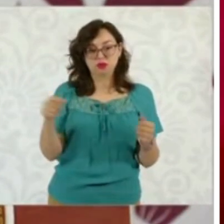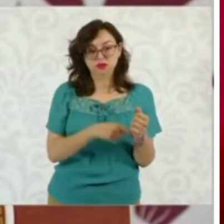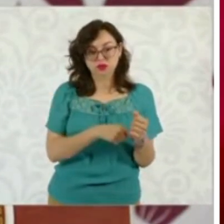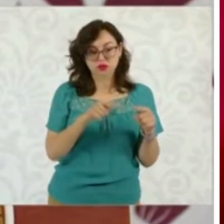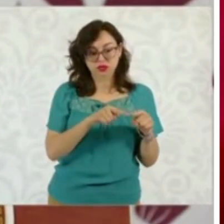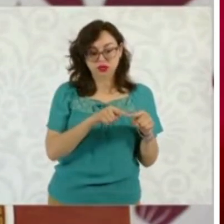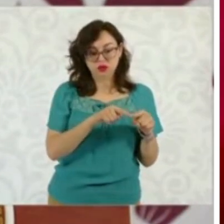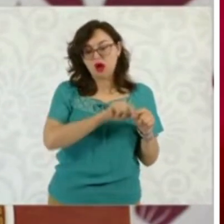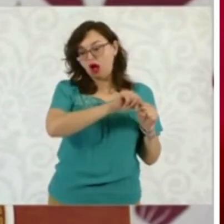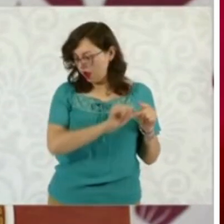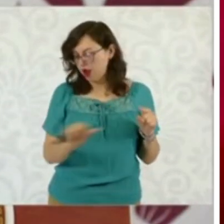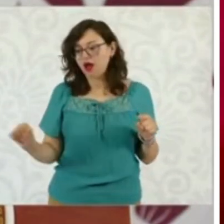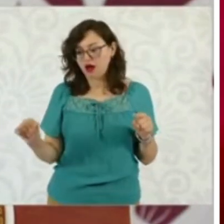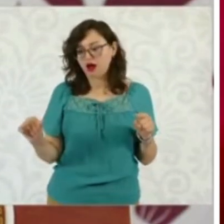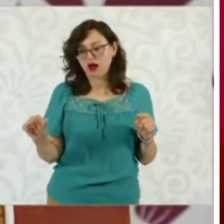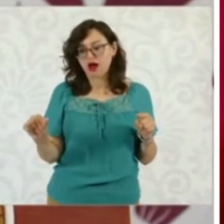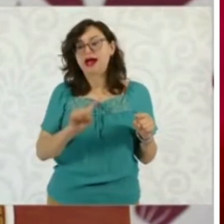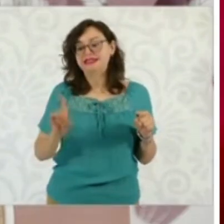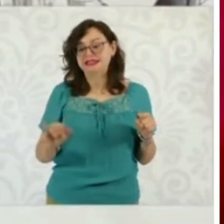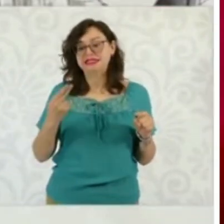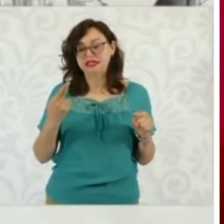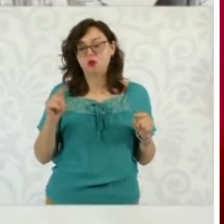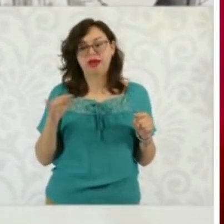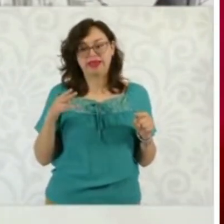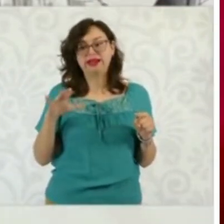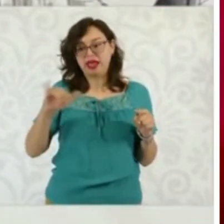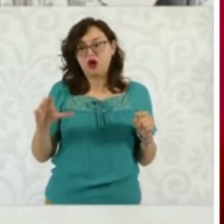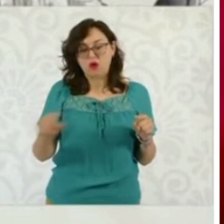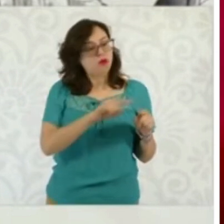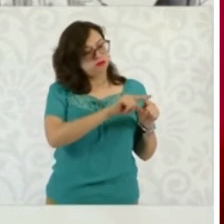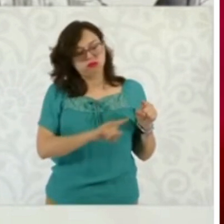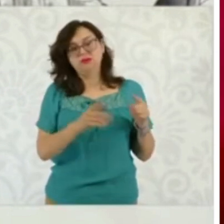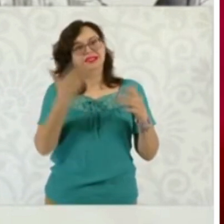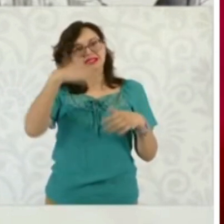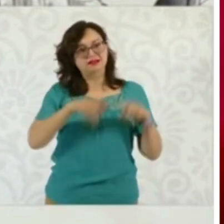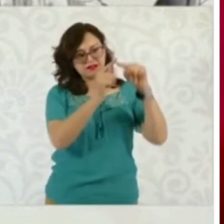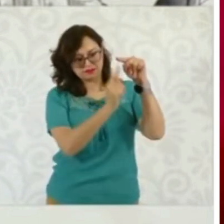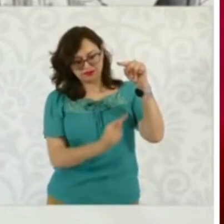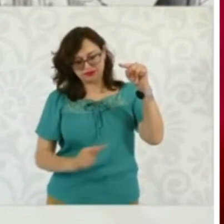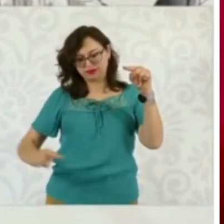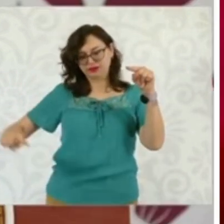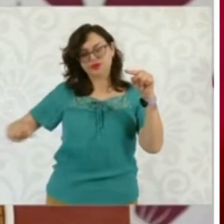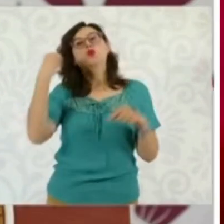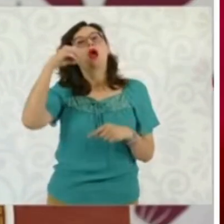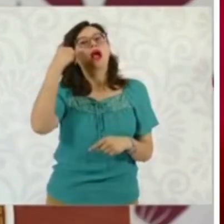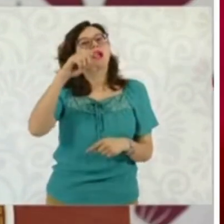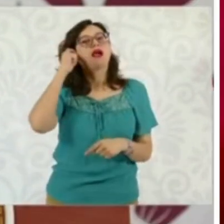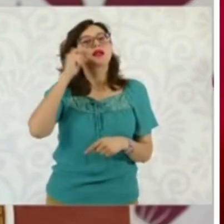sí, hasta Zihuatanejo, o sea, toda la carretera de la costa que atraviesa por Oaxaca y